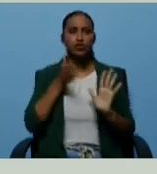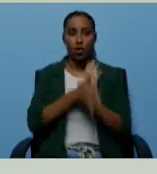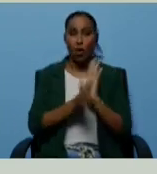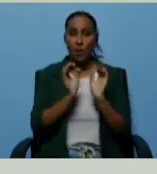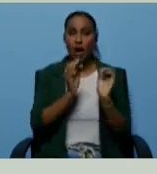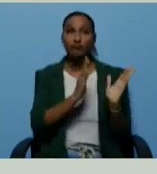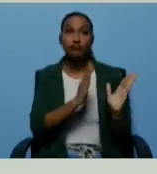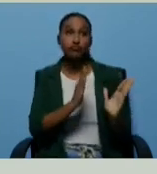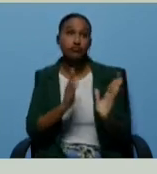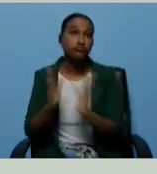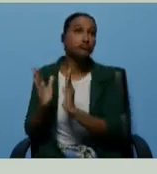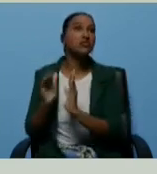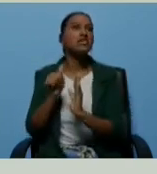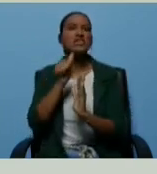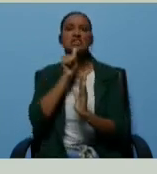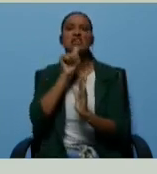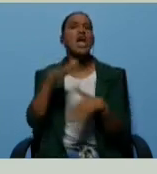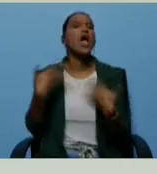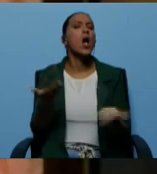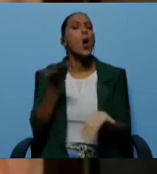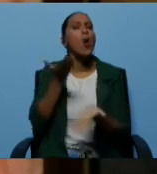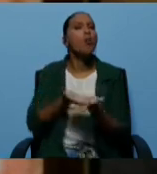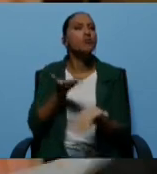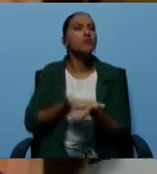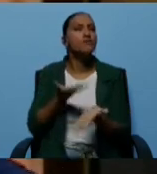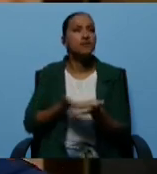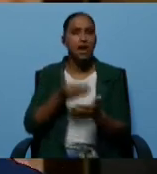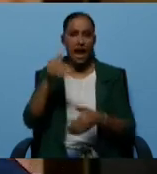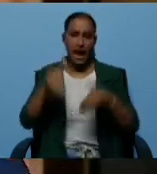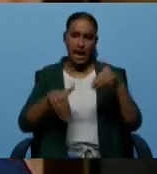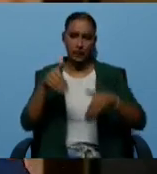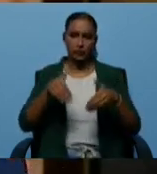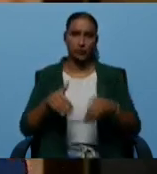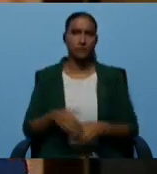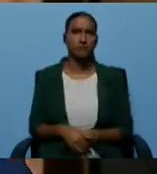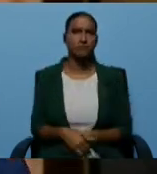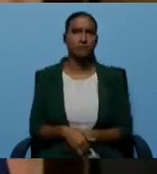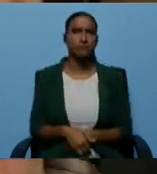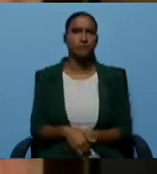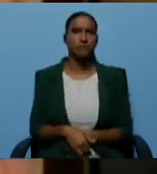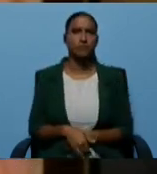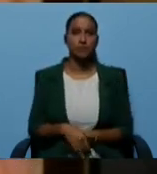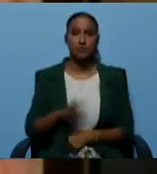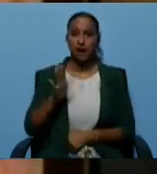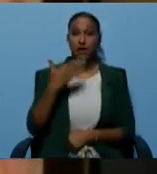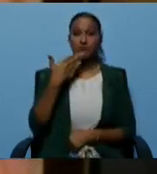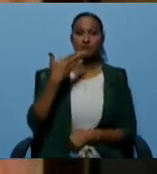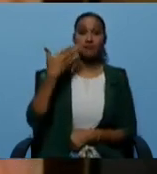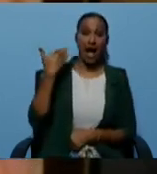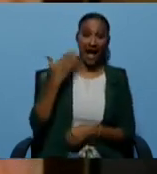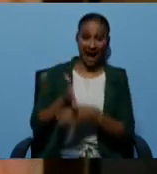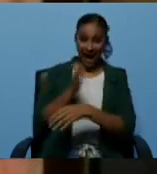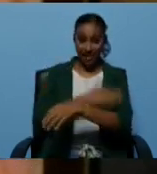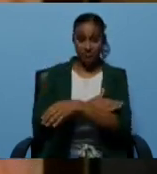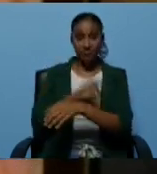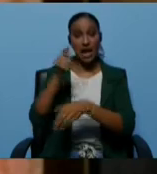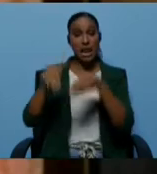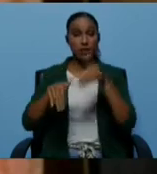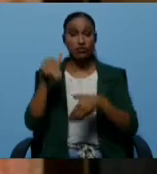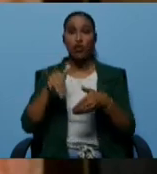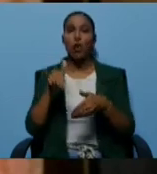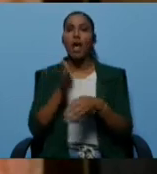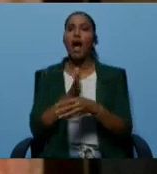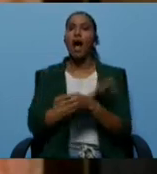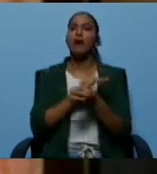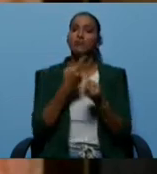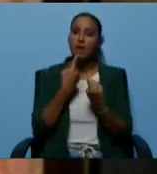electoral. Ellos ya, señor presidente, el 5 de marzo, preanunciaban todo esto. Y